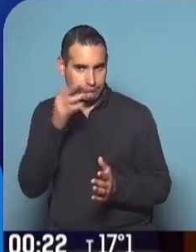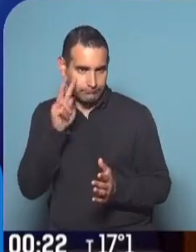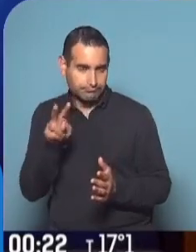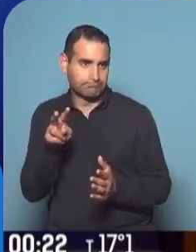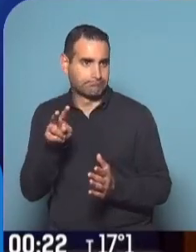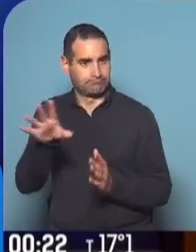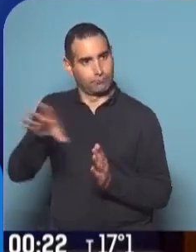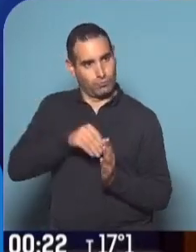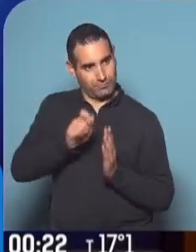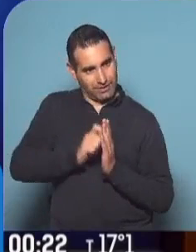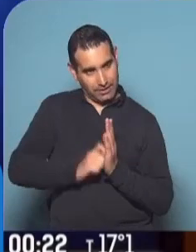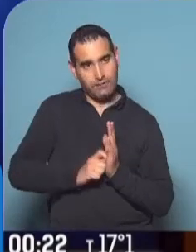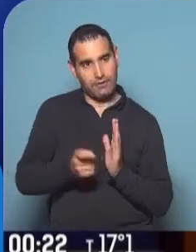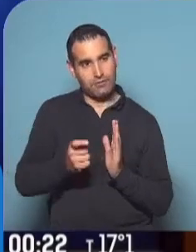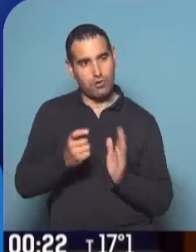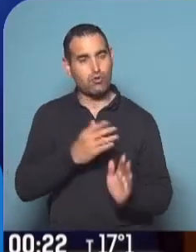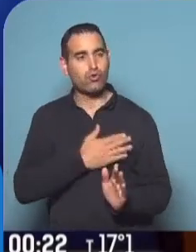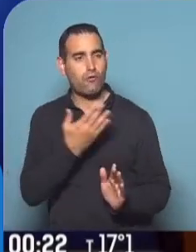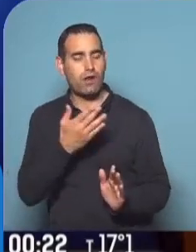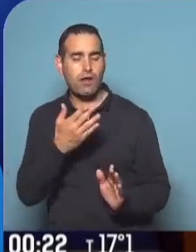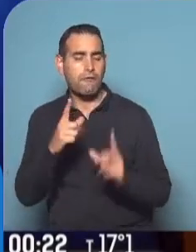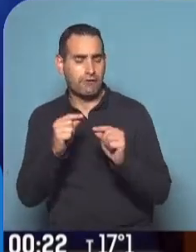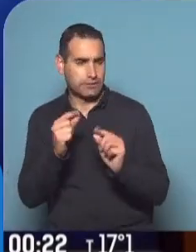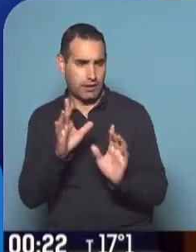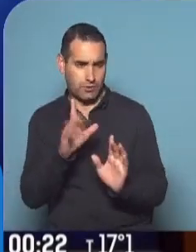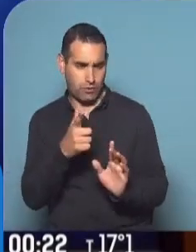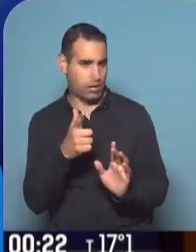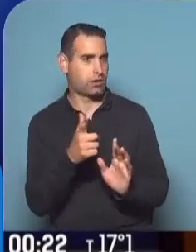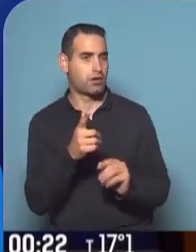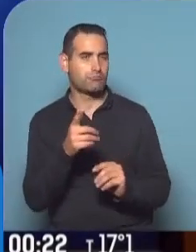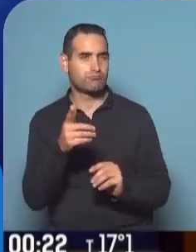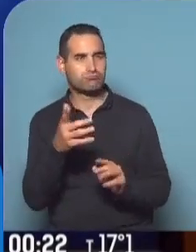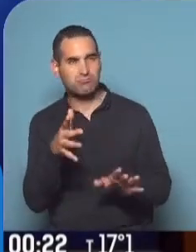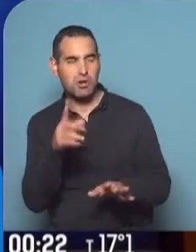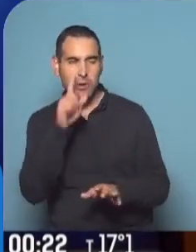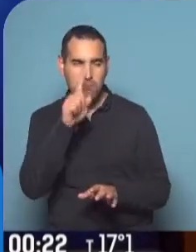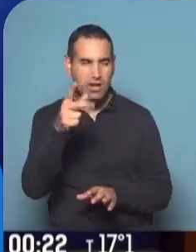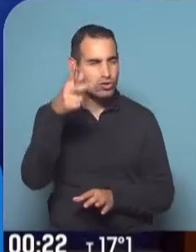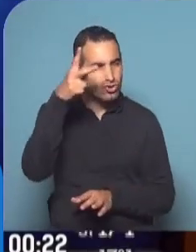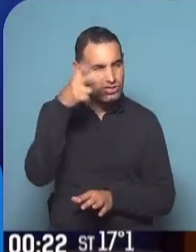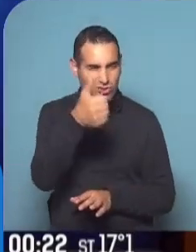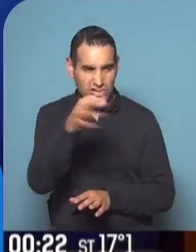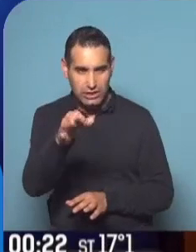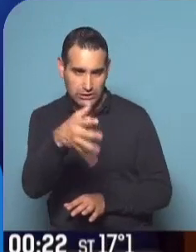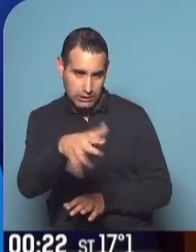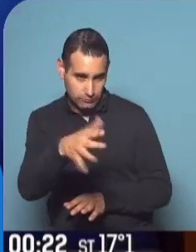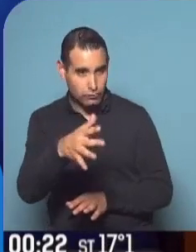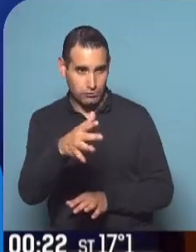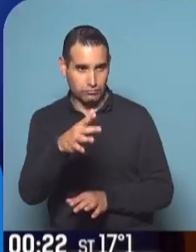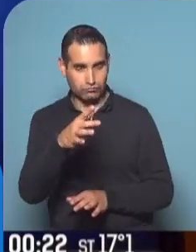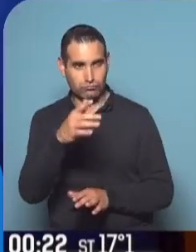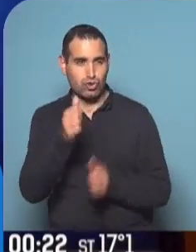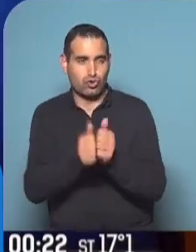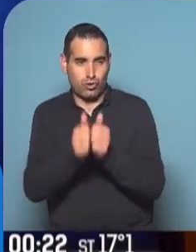la novela transcurre ciertamente porque tampoco precisó fechas alrededor de 1866 y